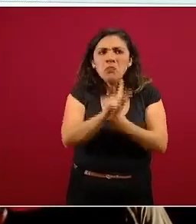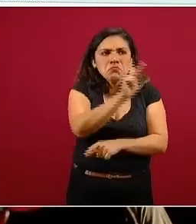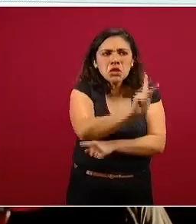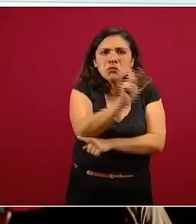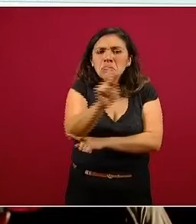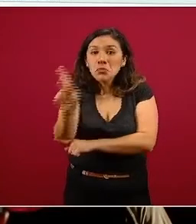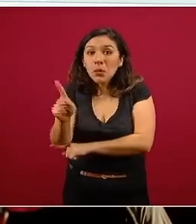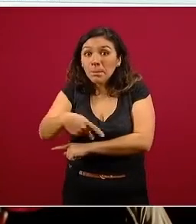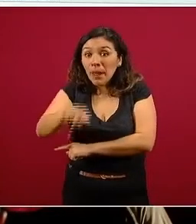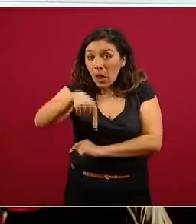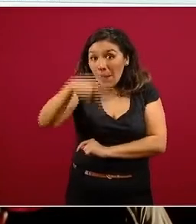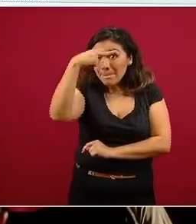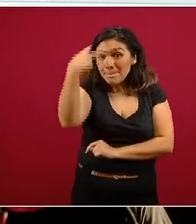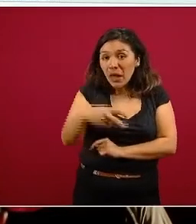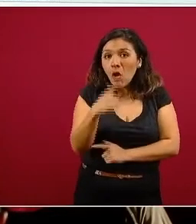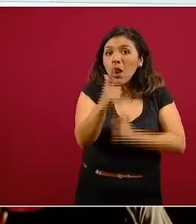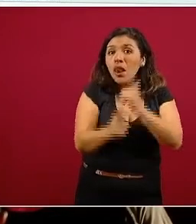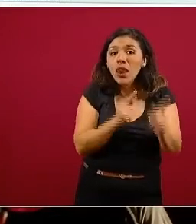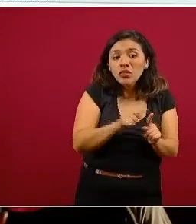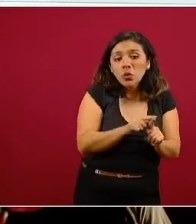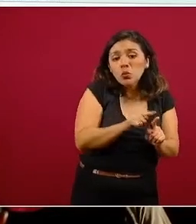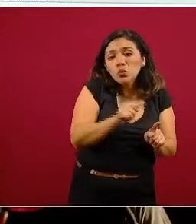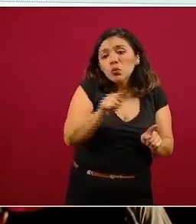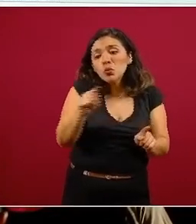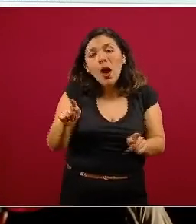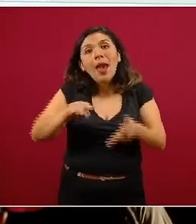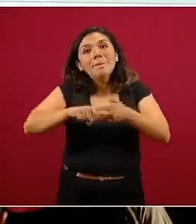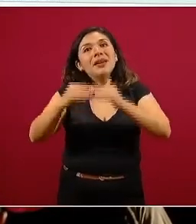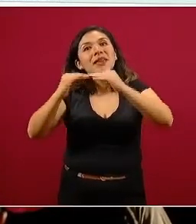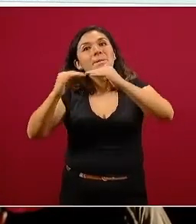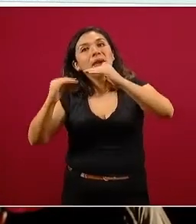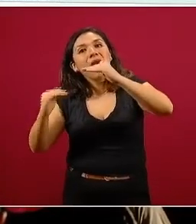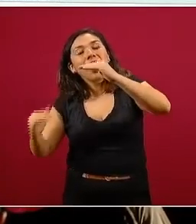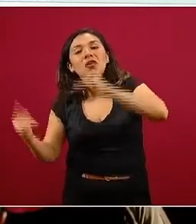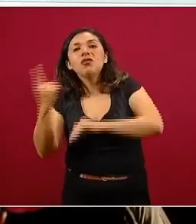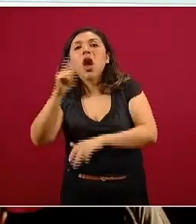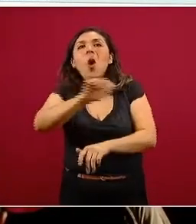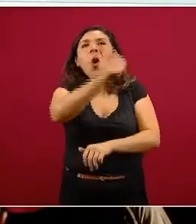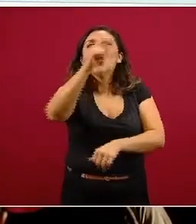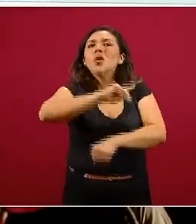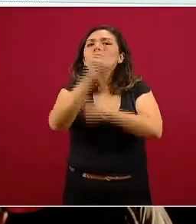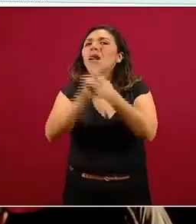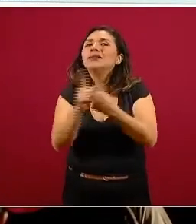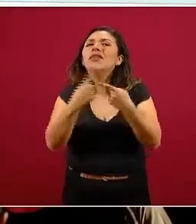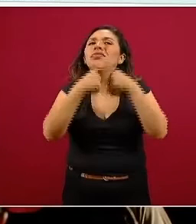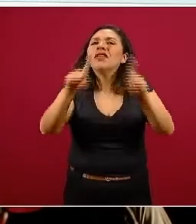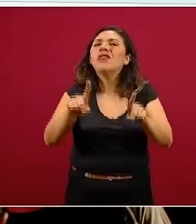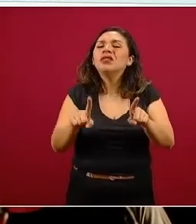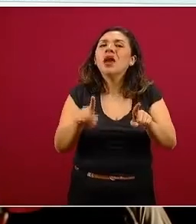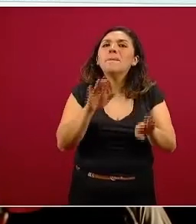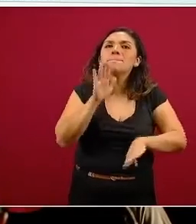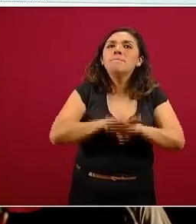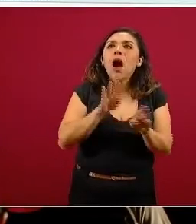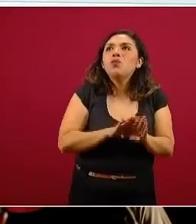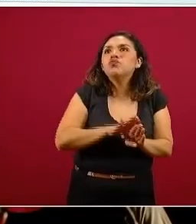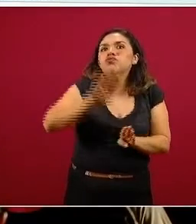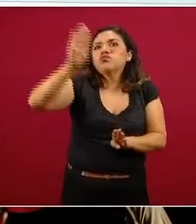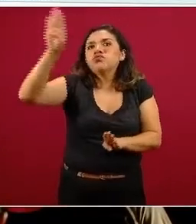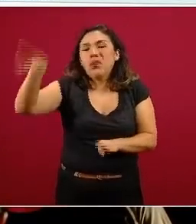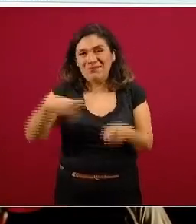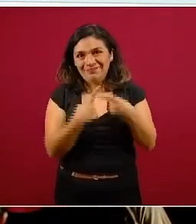la curva mexicana se aplanó y empezó a disminuir en relación a otros que no siguieron esa tendencia y más bien se